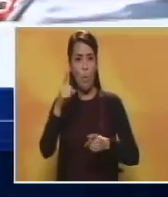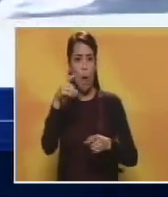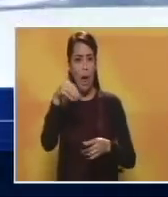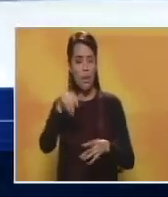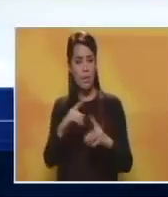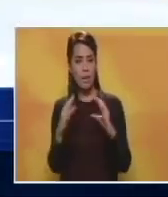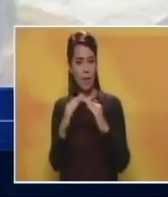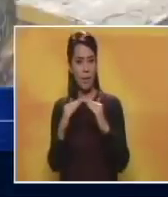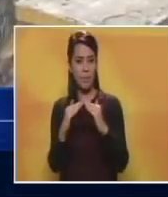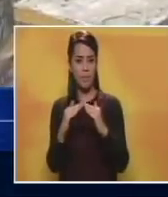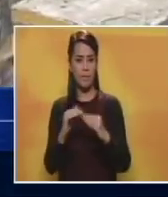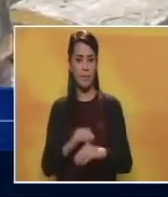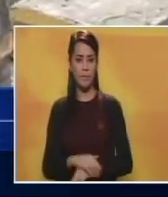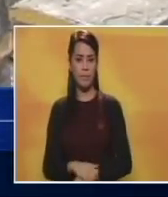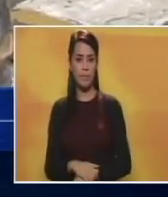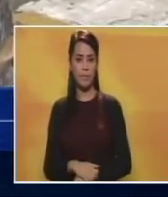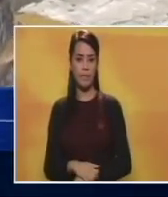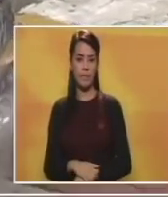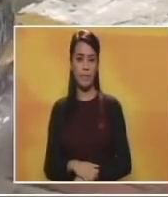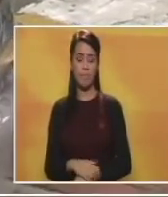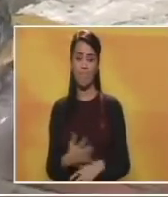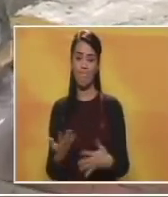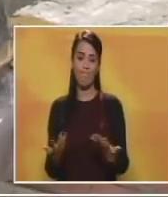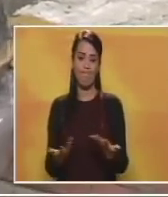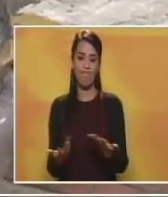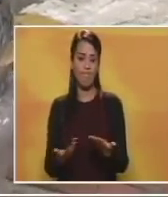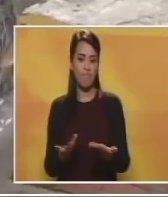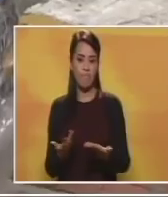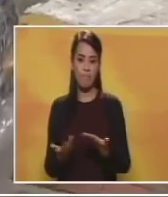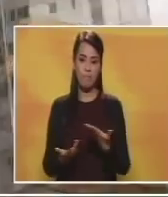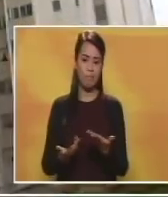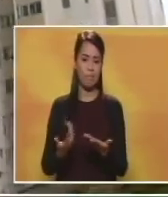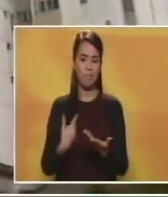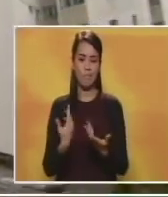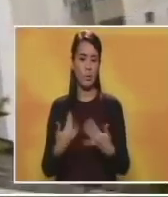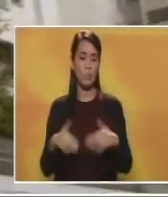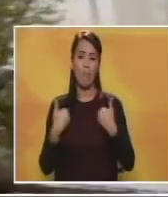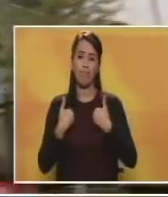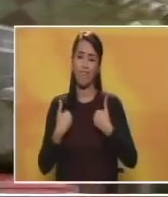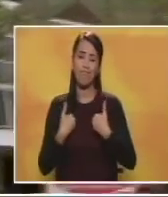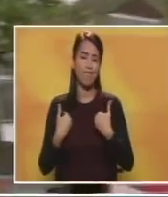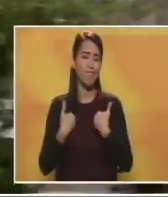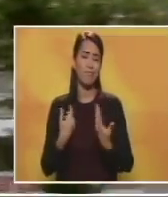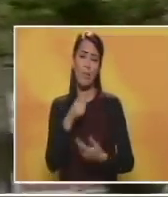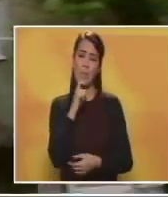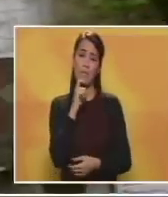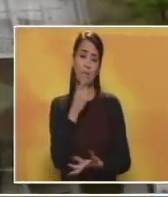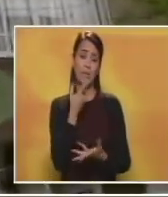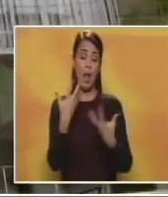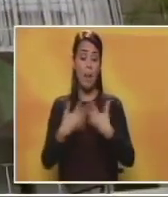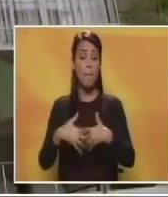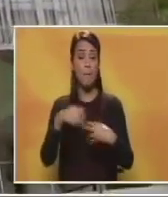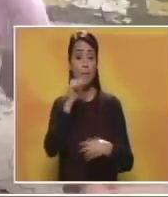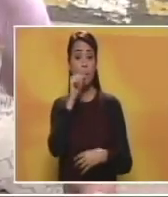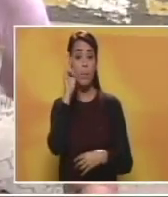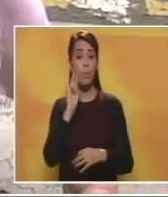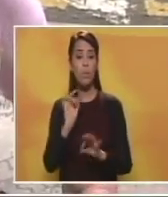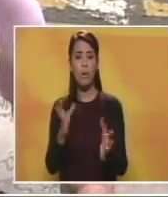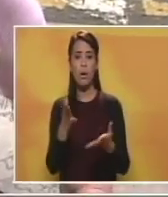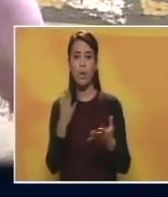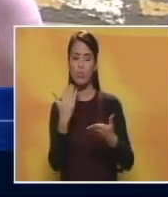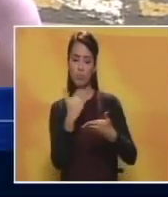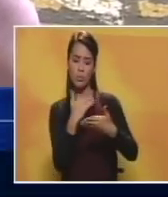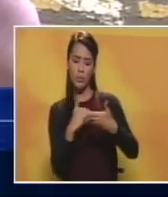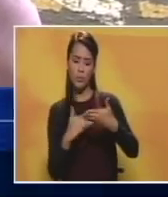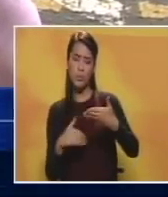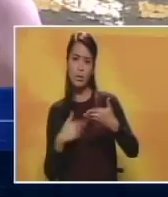casa, bueno, una vida esclavizante. Hidrocapital no cumple con el cronograma